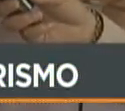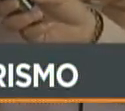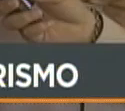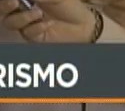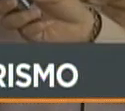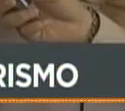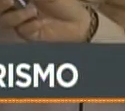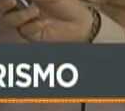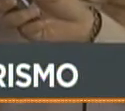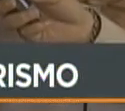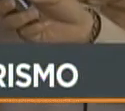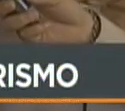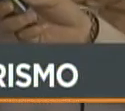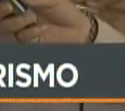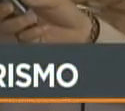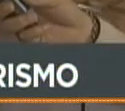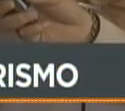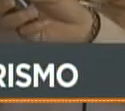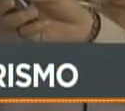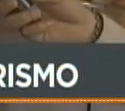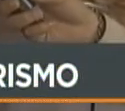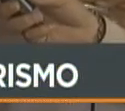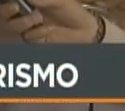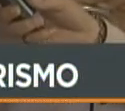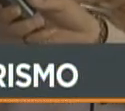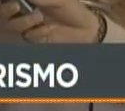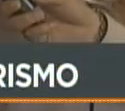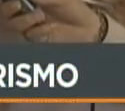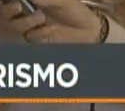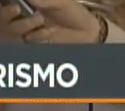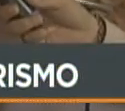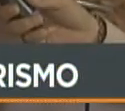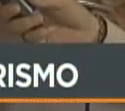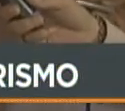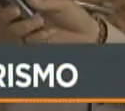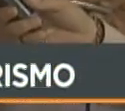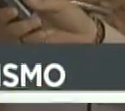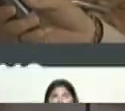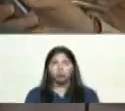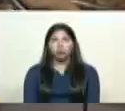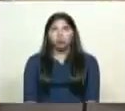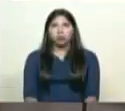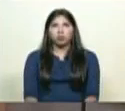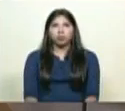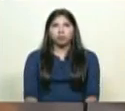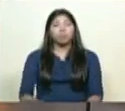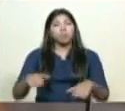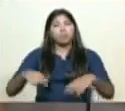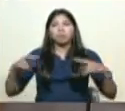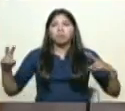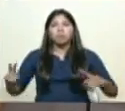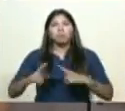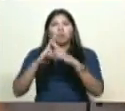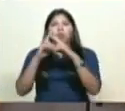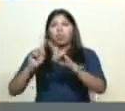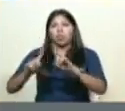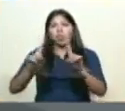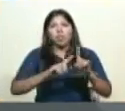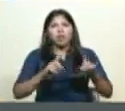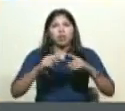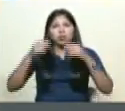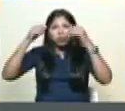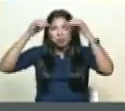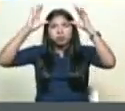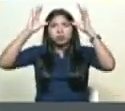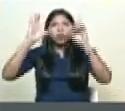por supuesto, para ir organizándonos, ¿no? Lo que a todas luces será un gran encuentro para ir aceitando esa maquinaria